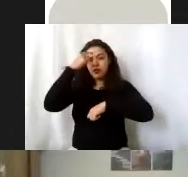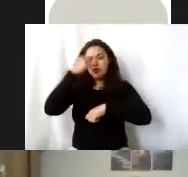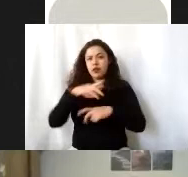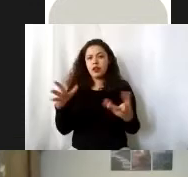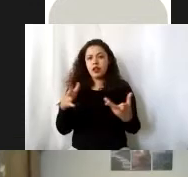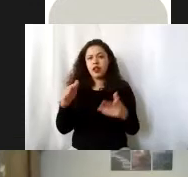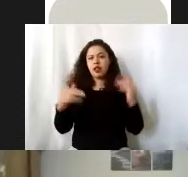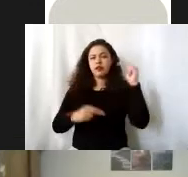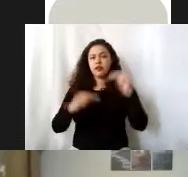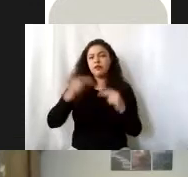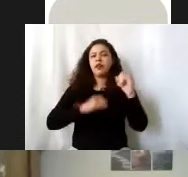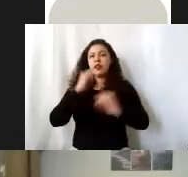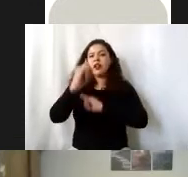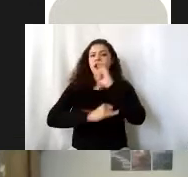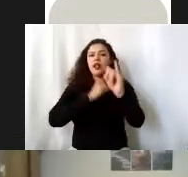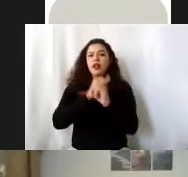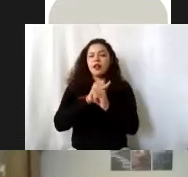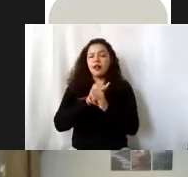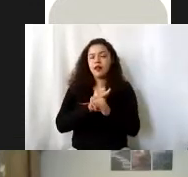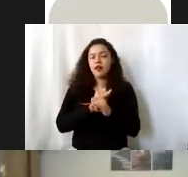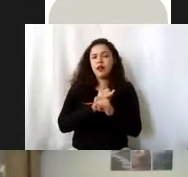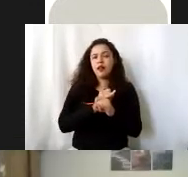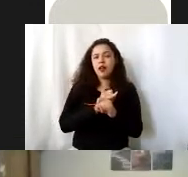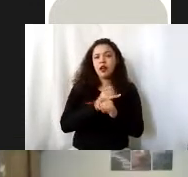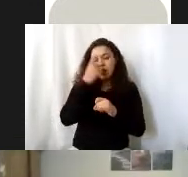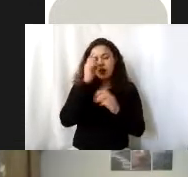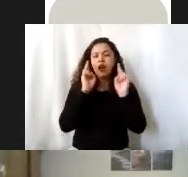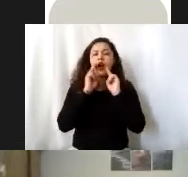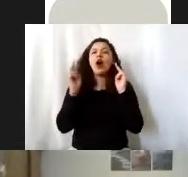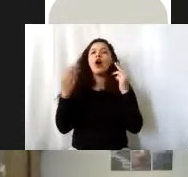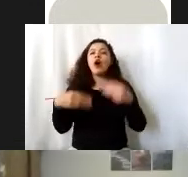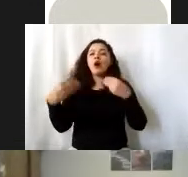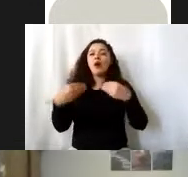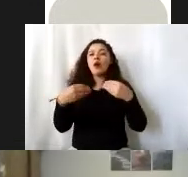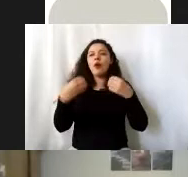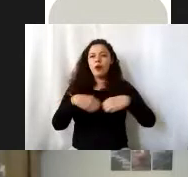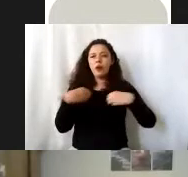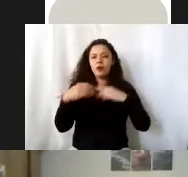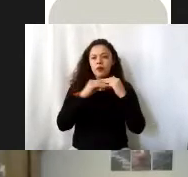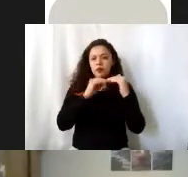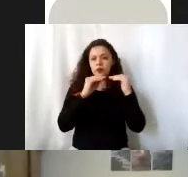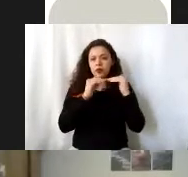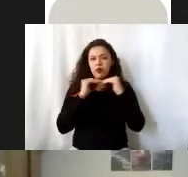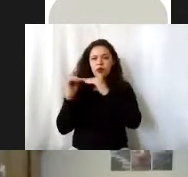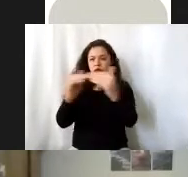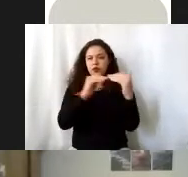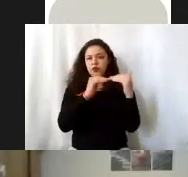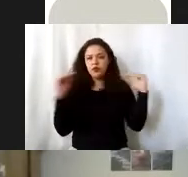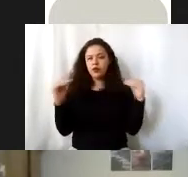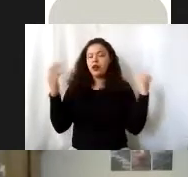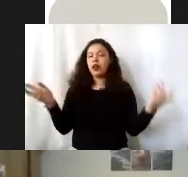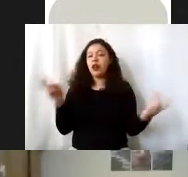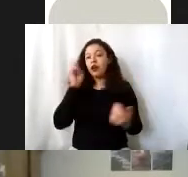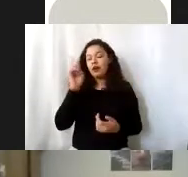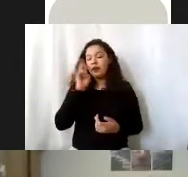clasificación internacional uniforme de ocupaciones. Entonces, todo eso, vean ya lo que